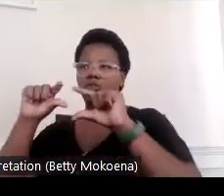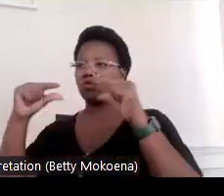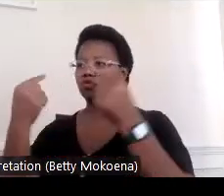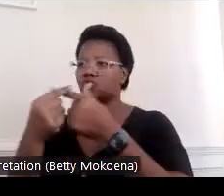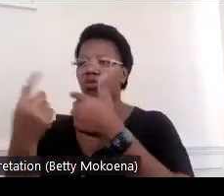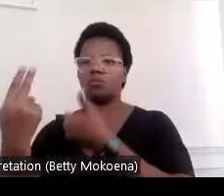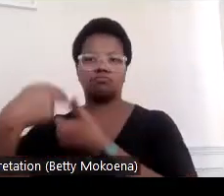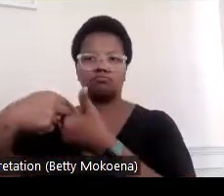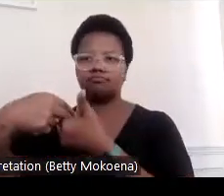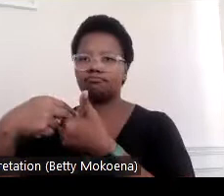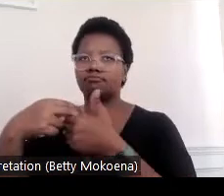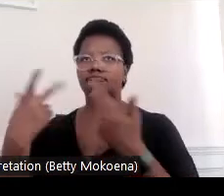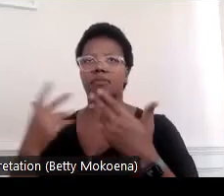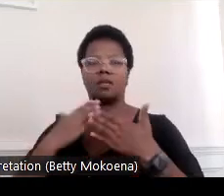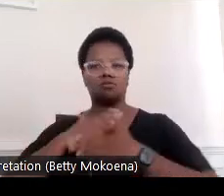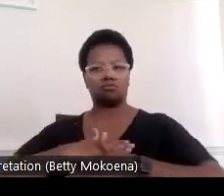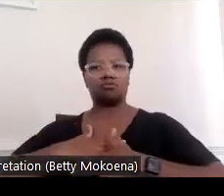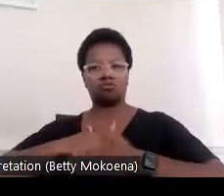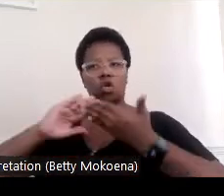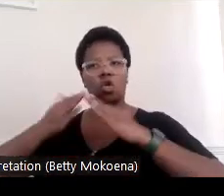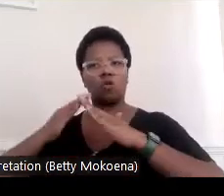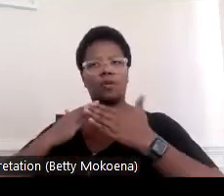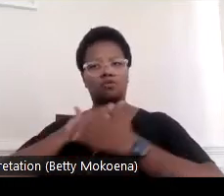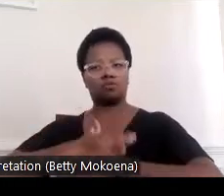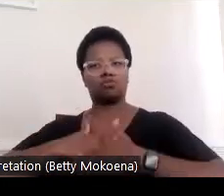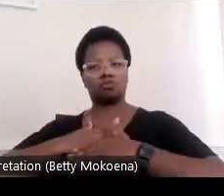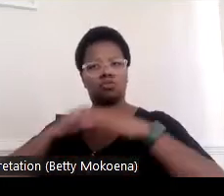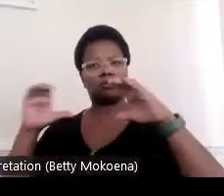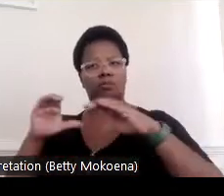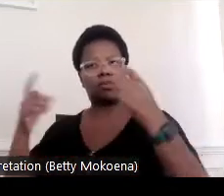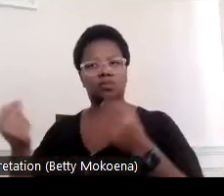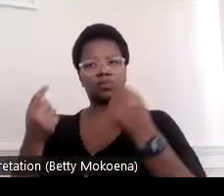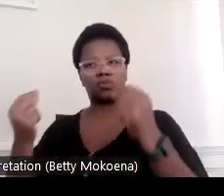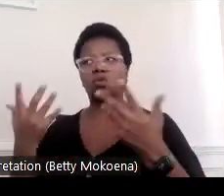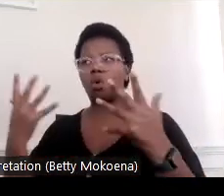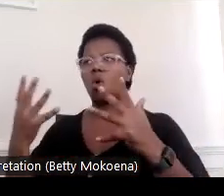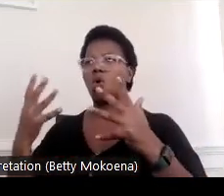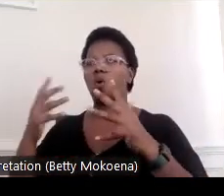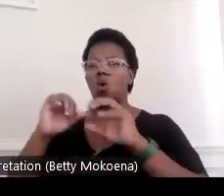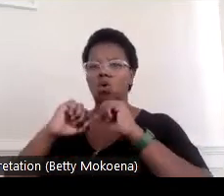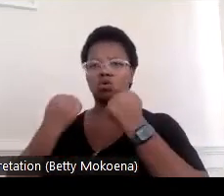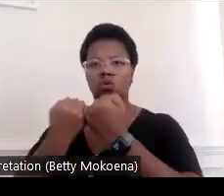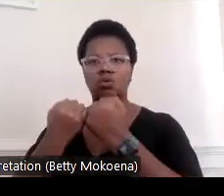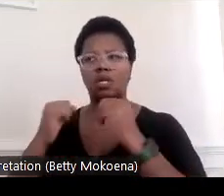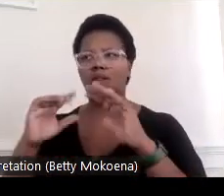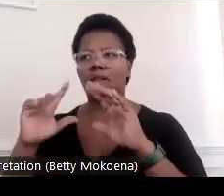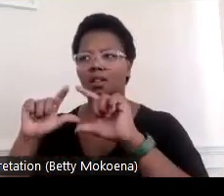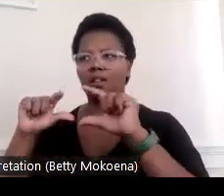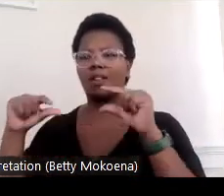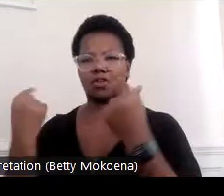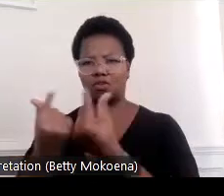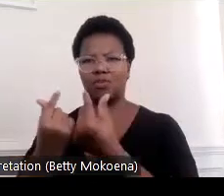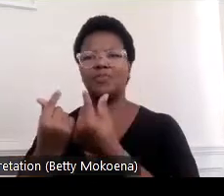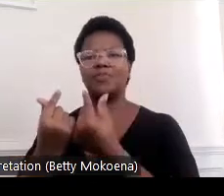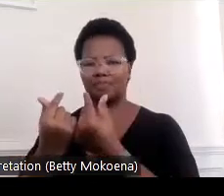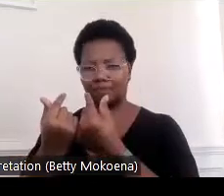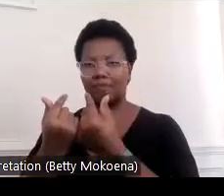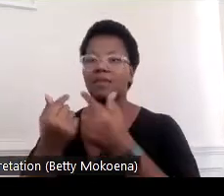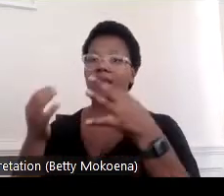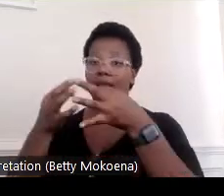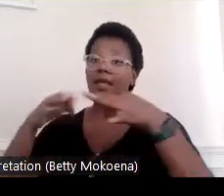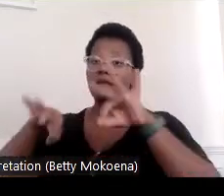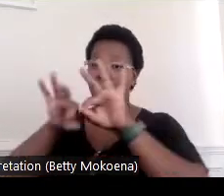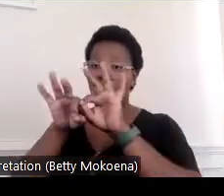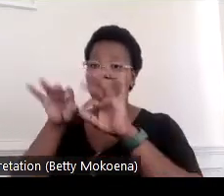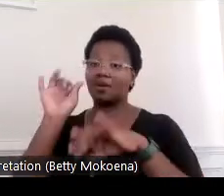a la iglesia verdad recreación o ser parte de un grupo social pero es súper